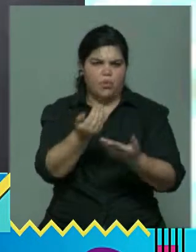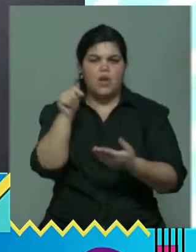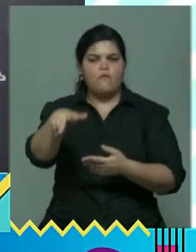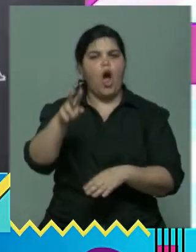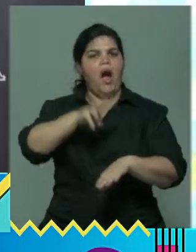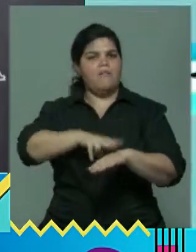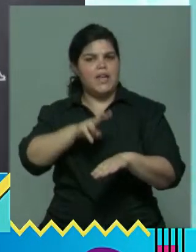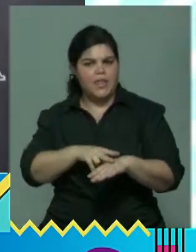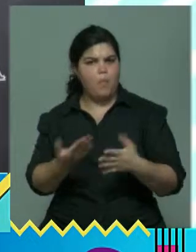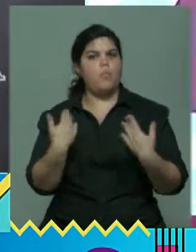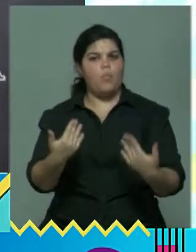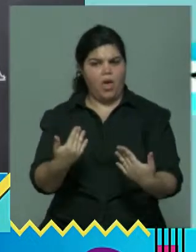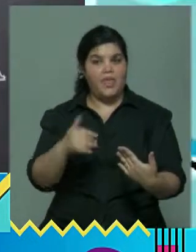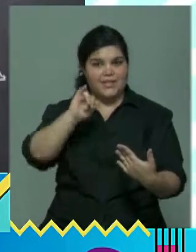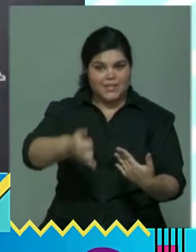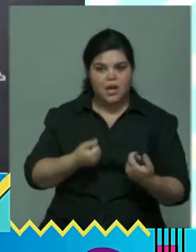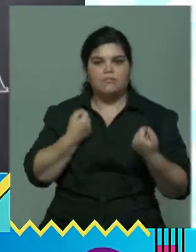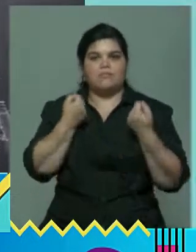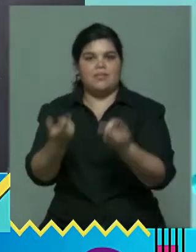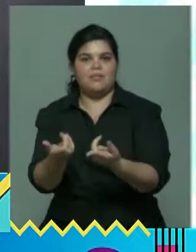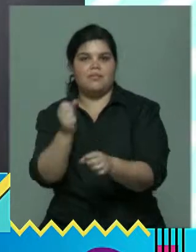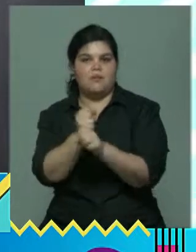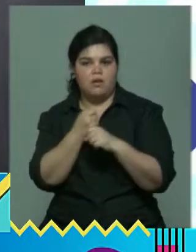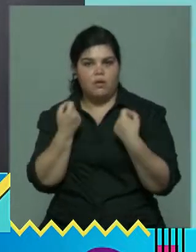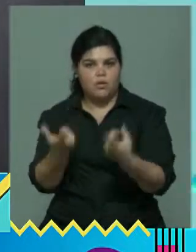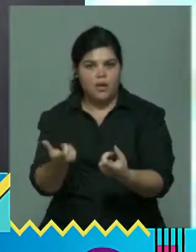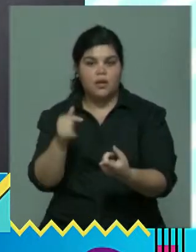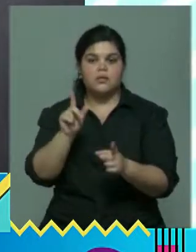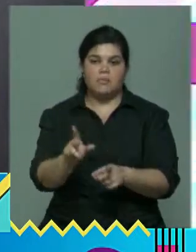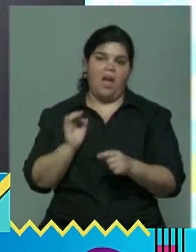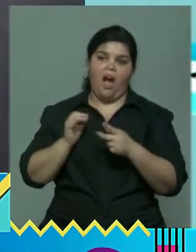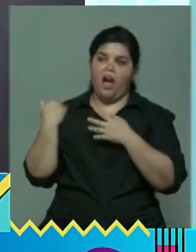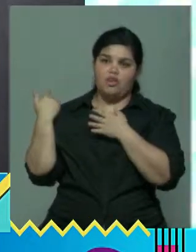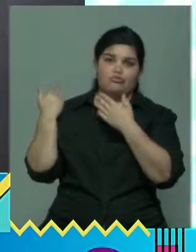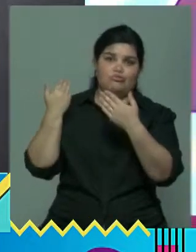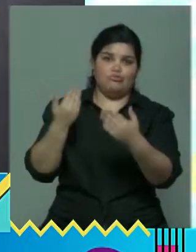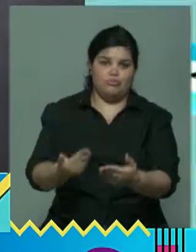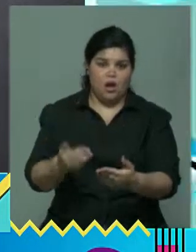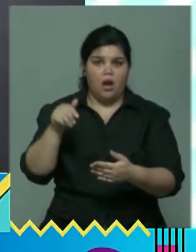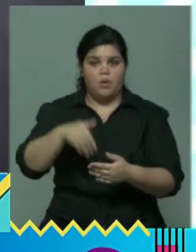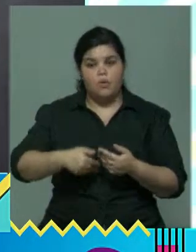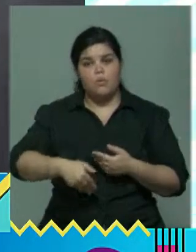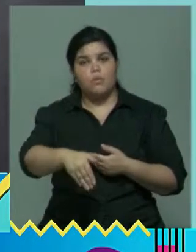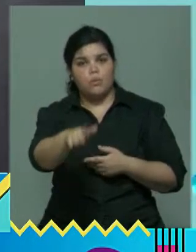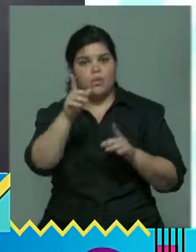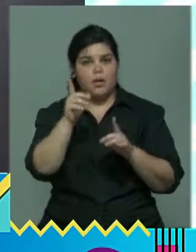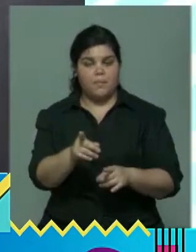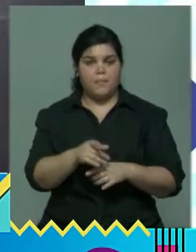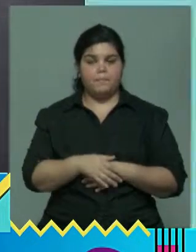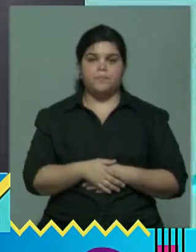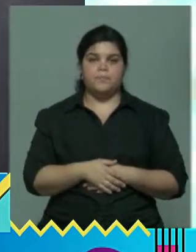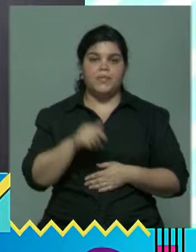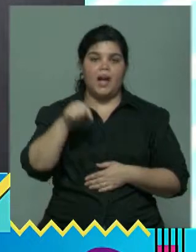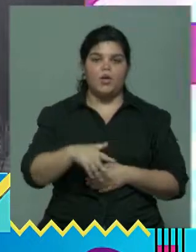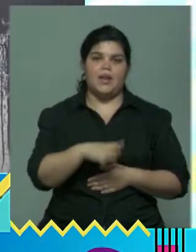hacer. Y bueno, y también es algo que se ha venido dando en estos últimos años. Me parece que se está dando, bueno, de hecho ahora el cupo